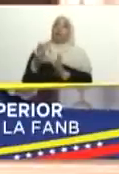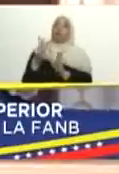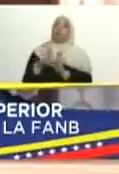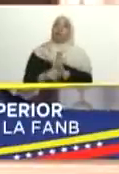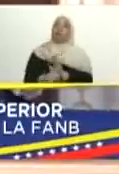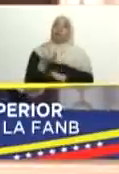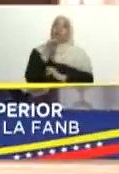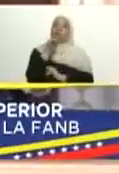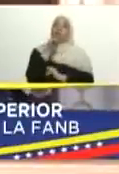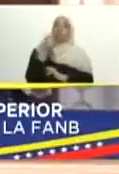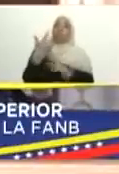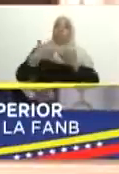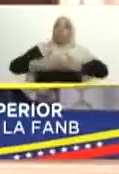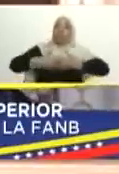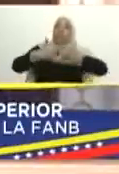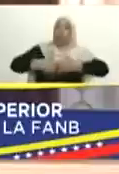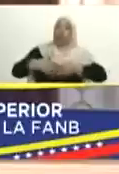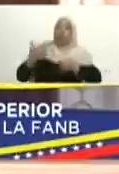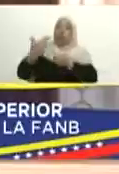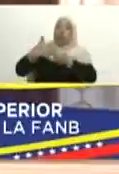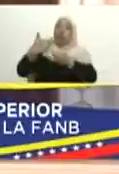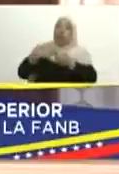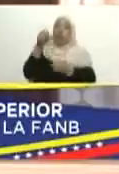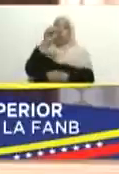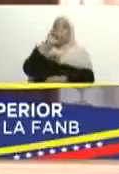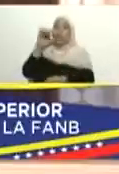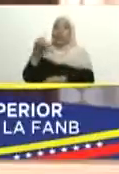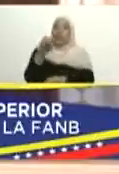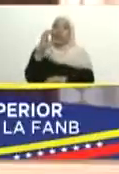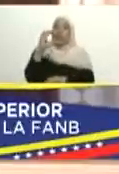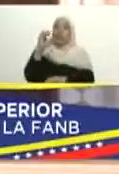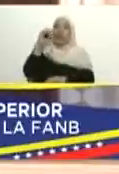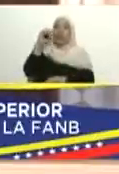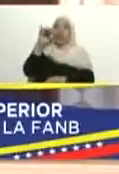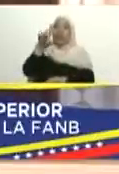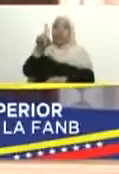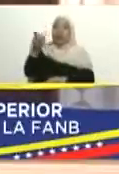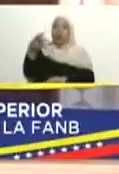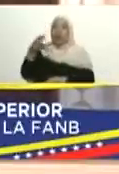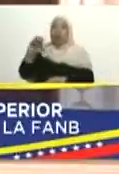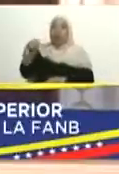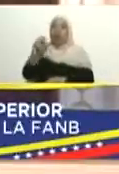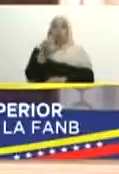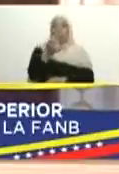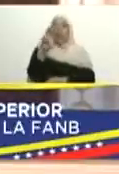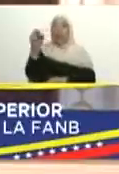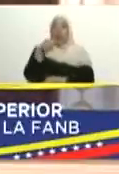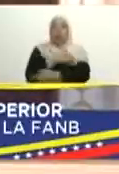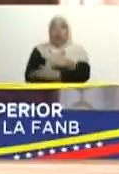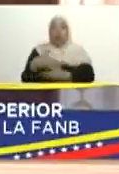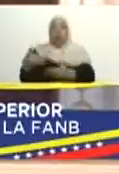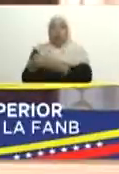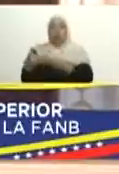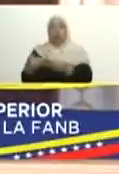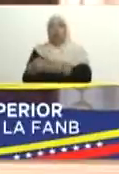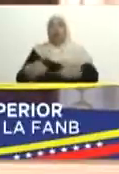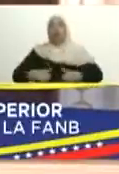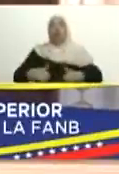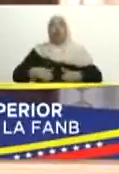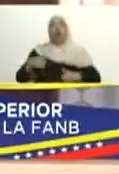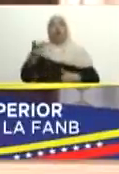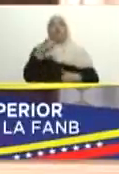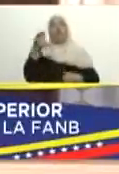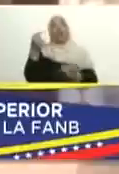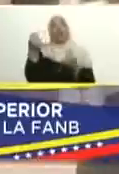Citgo, se robaron 30 mil millones de dólares desde esa Asamblea Nacional. Ahora estamos rescatando con mucha fuerza parte